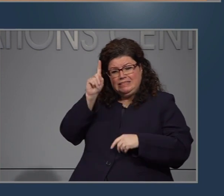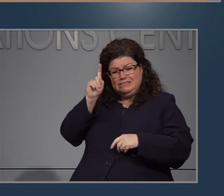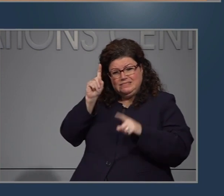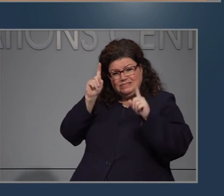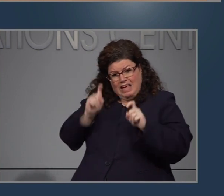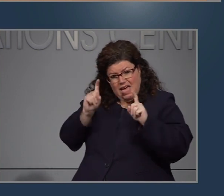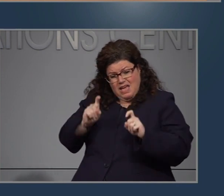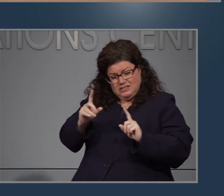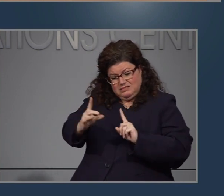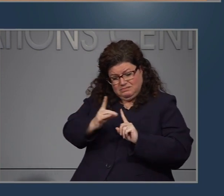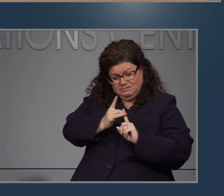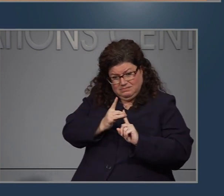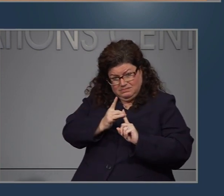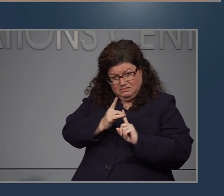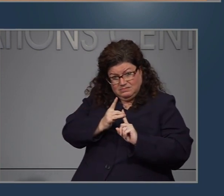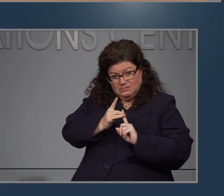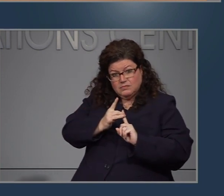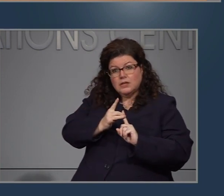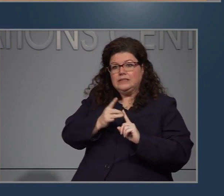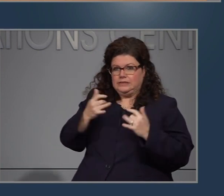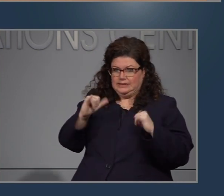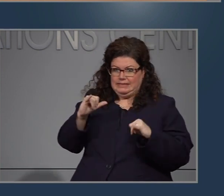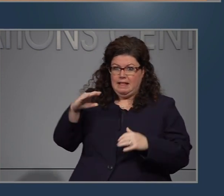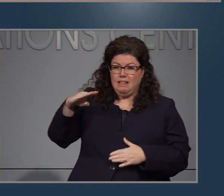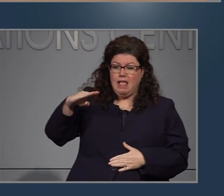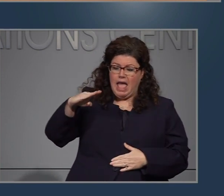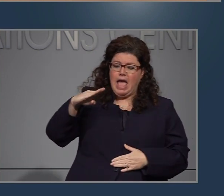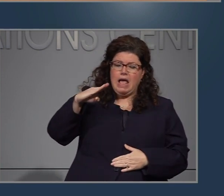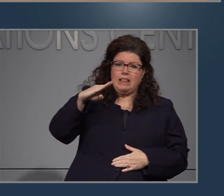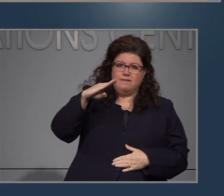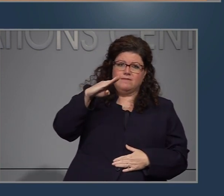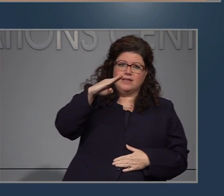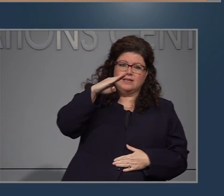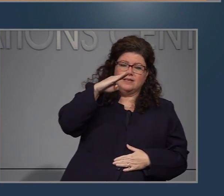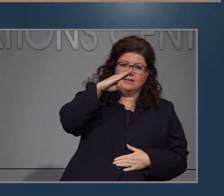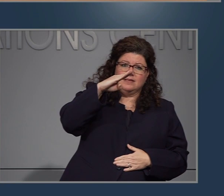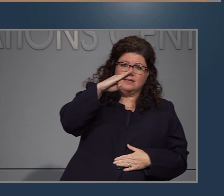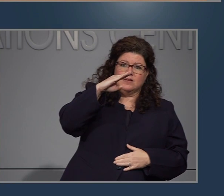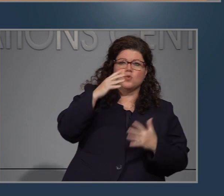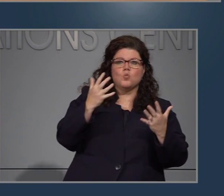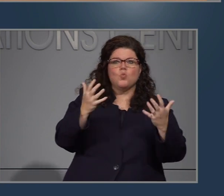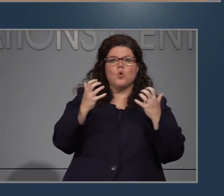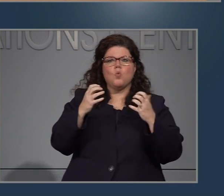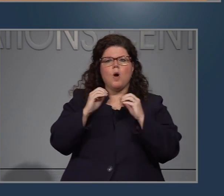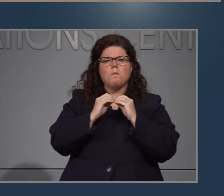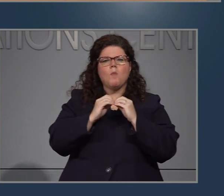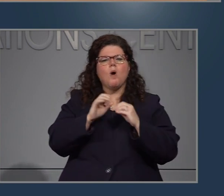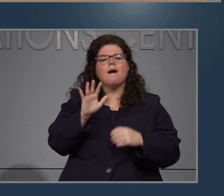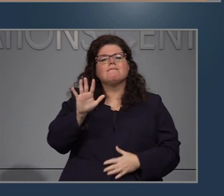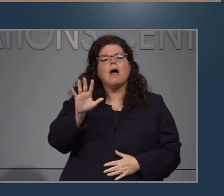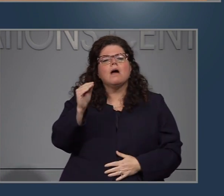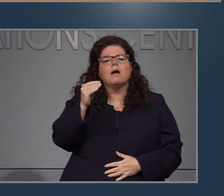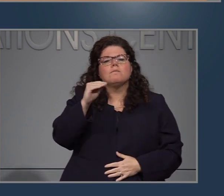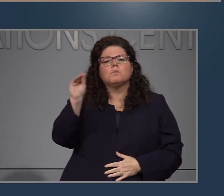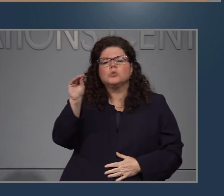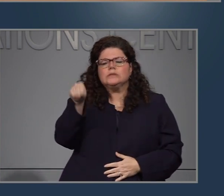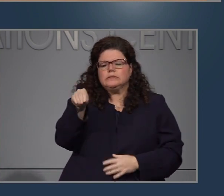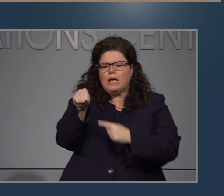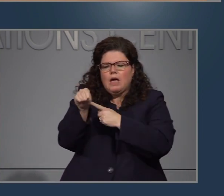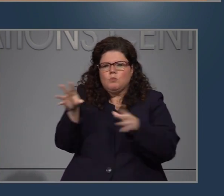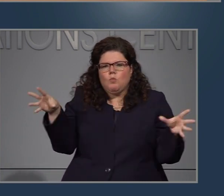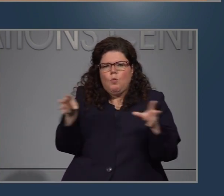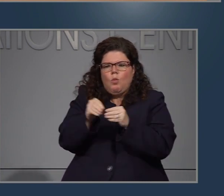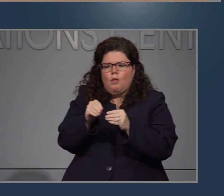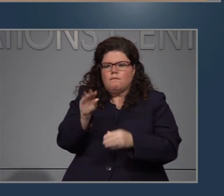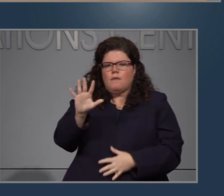pruebas totales que son positivas continúa siendo elevado. Desafortunadamente, nos gustaría que esta cifra fuera